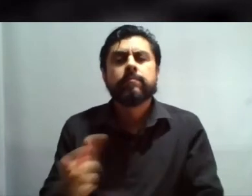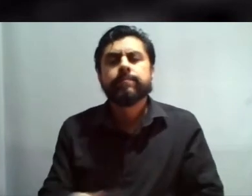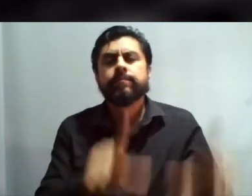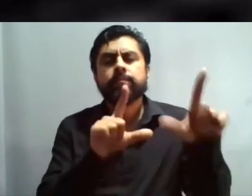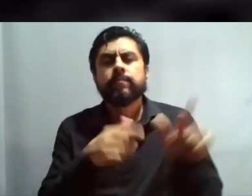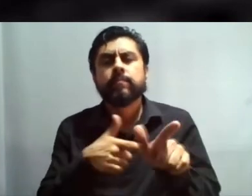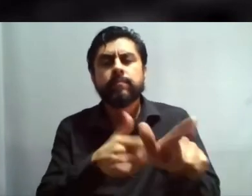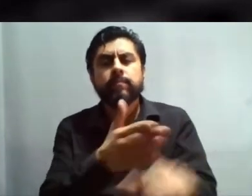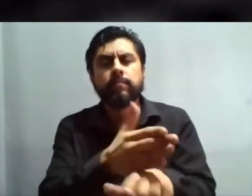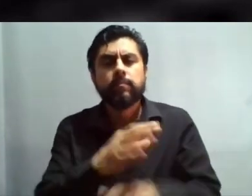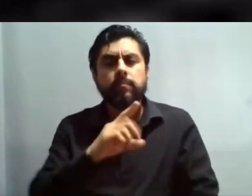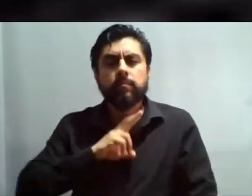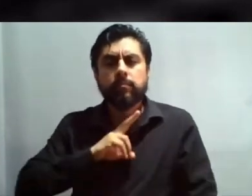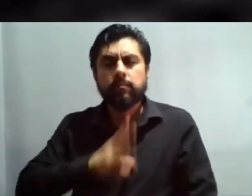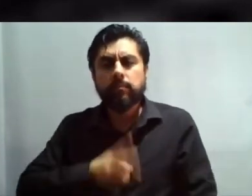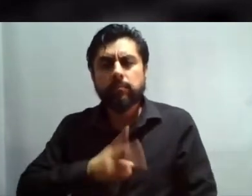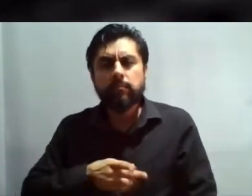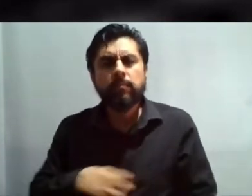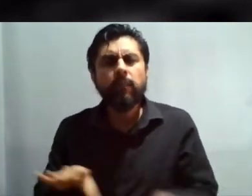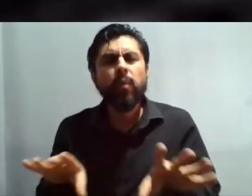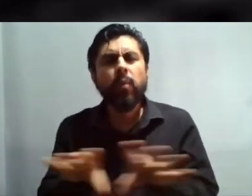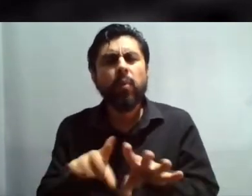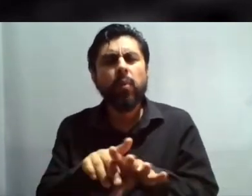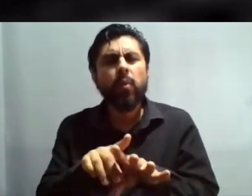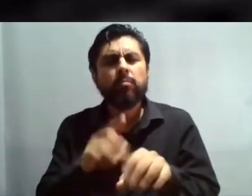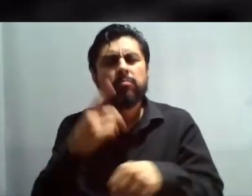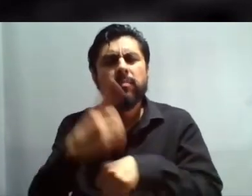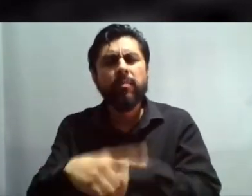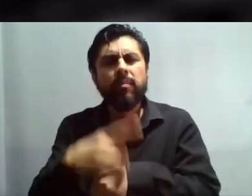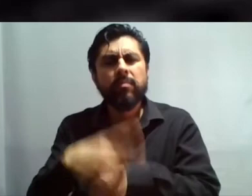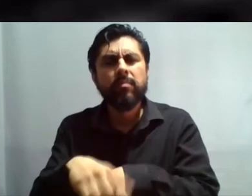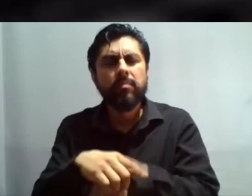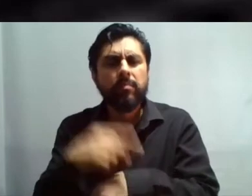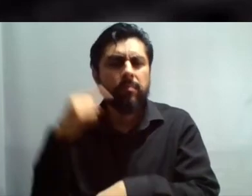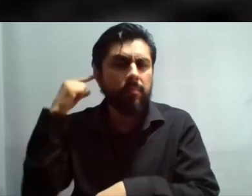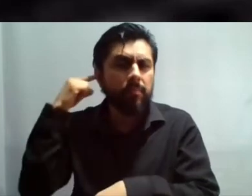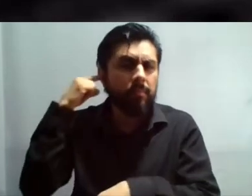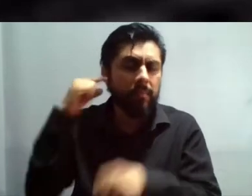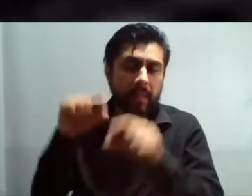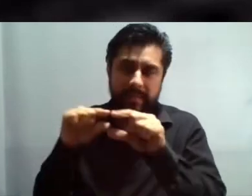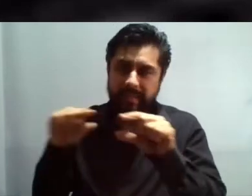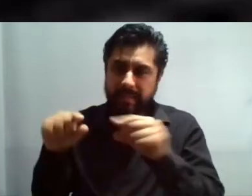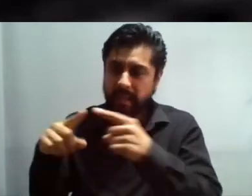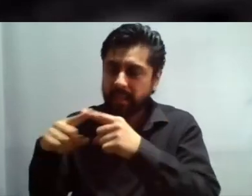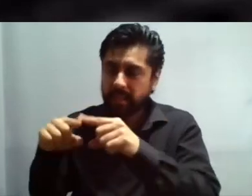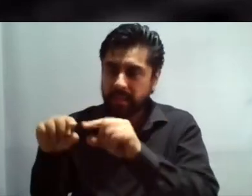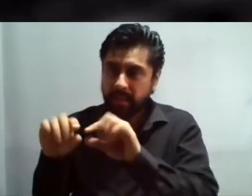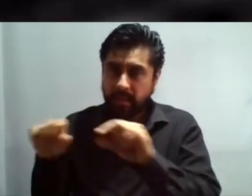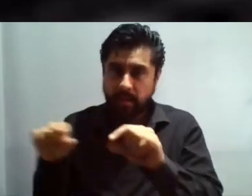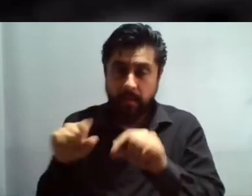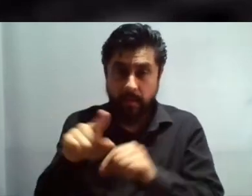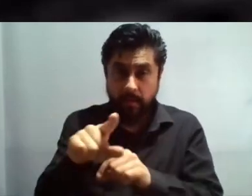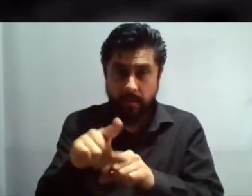virus, ¿dónde dañan? Como vimos en la primera plática, en muchas porciones del oído. La porción interna tiene forma